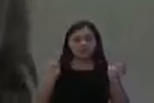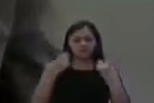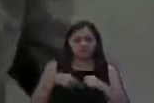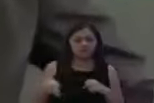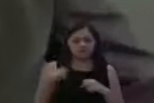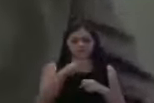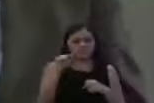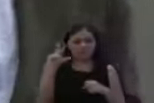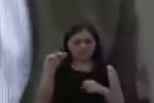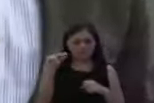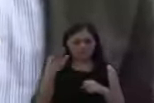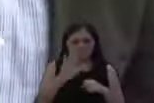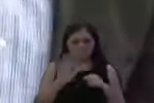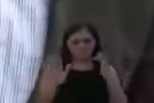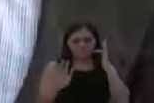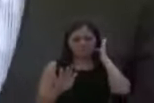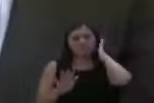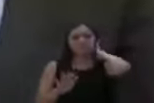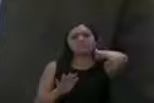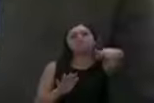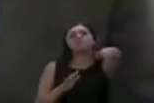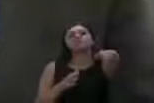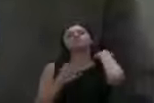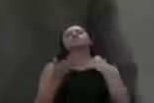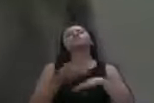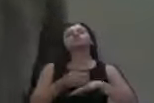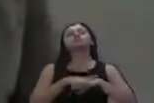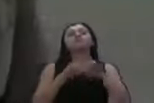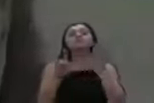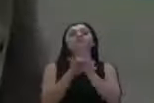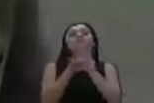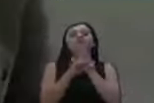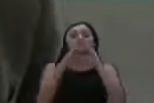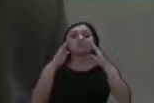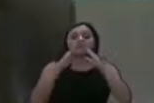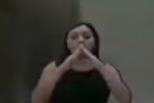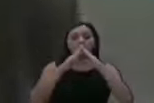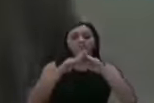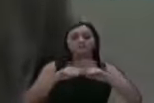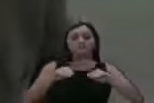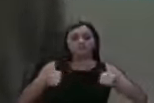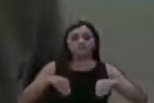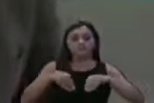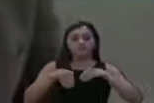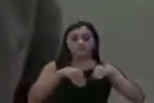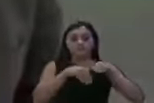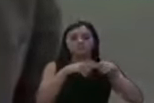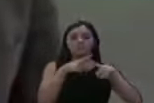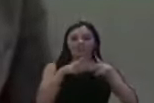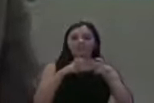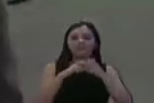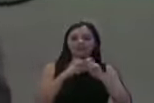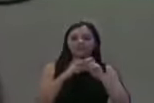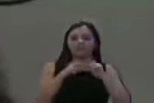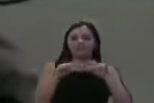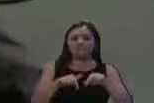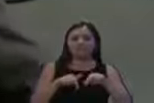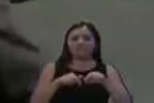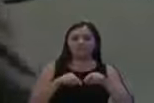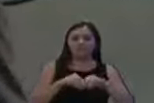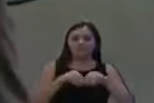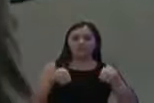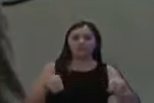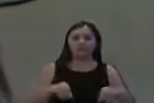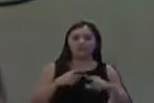qué pasa con respecto a las plusvalías No eso es contra la especulación de la tierra les han dicho